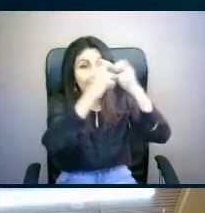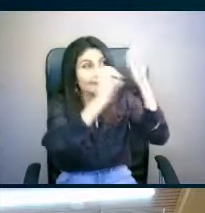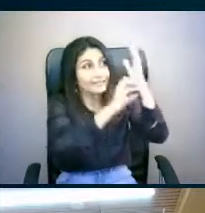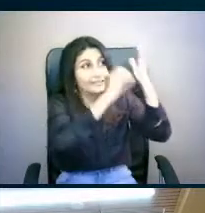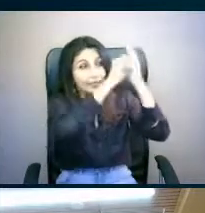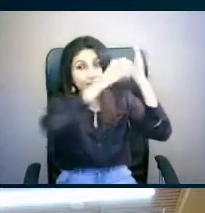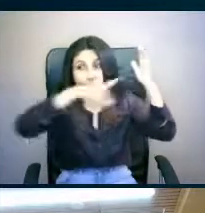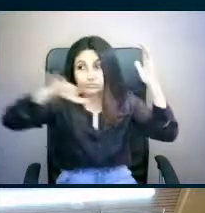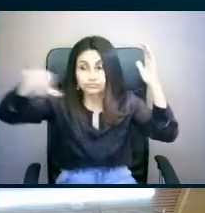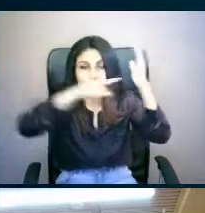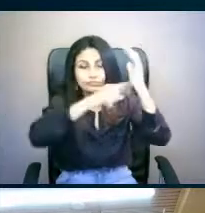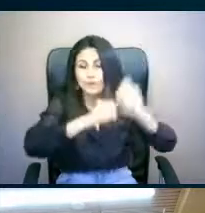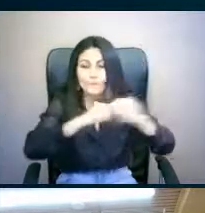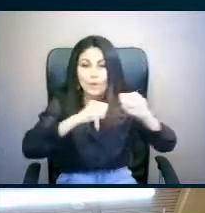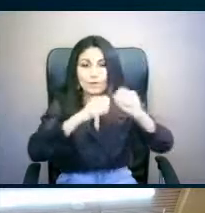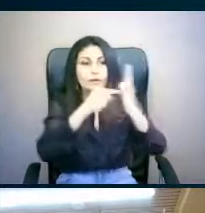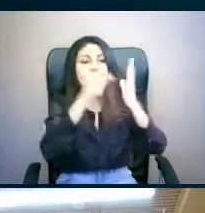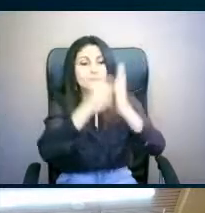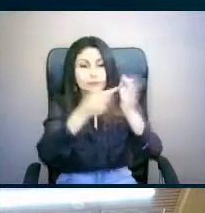Algunos de estos desarrollos son